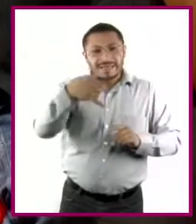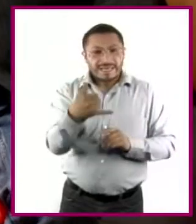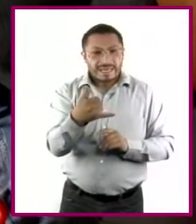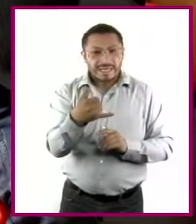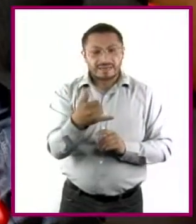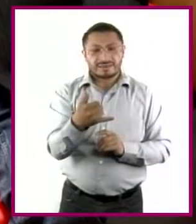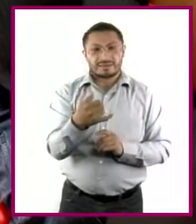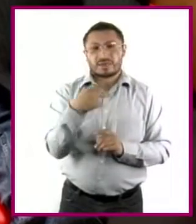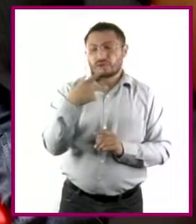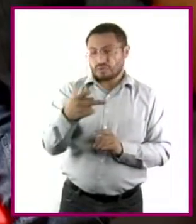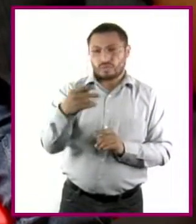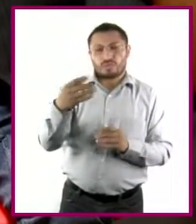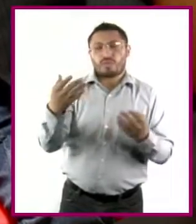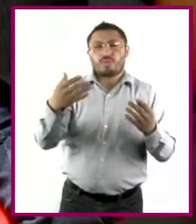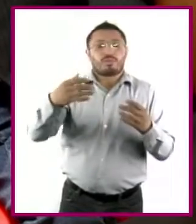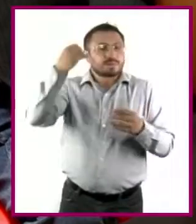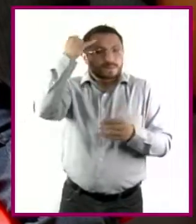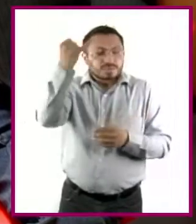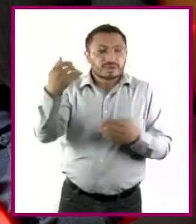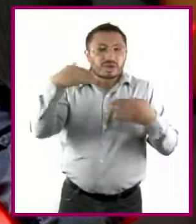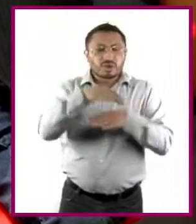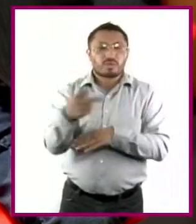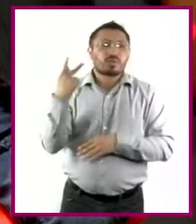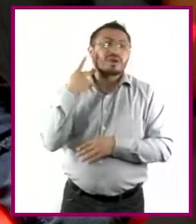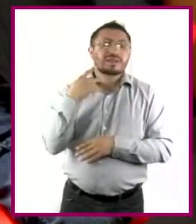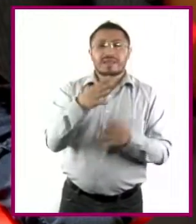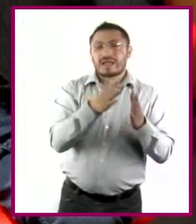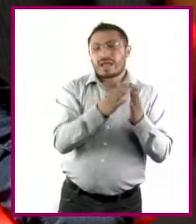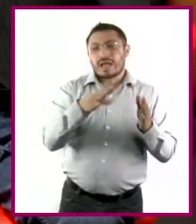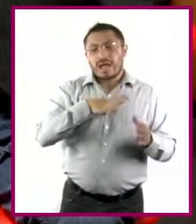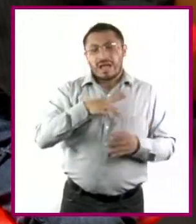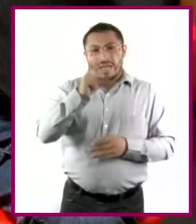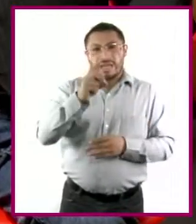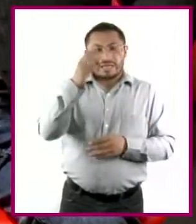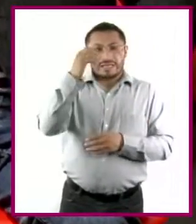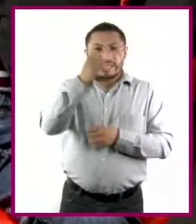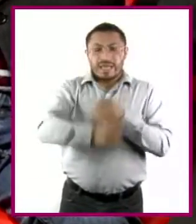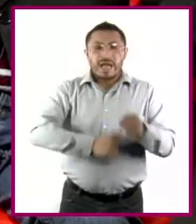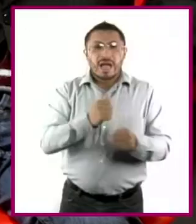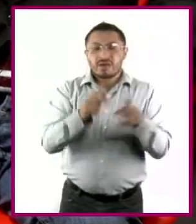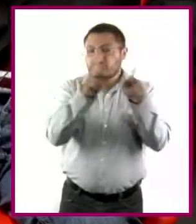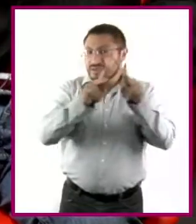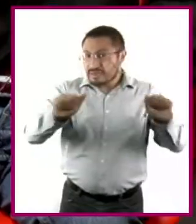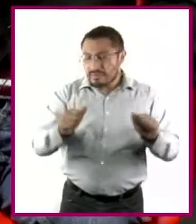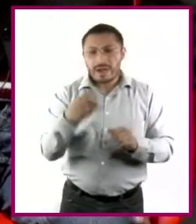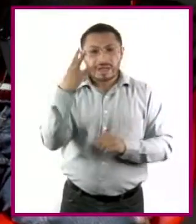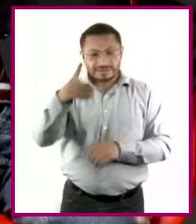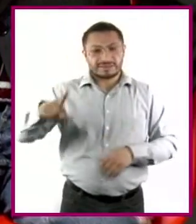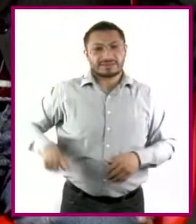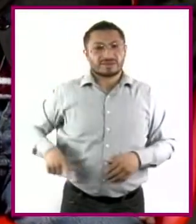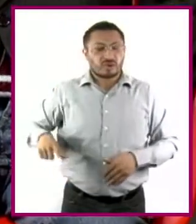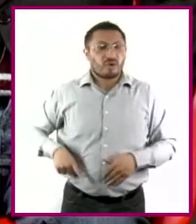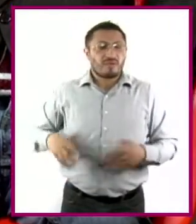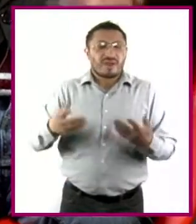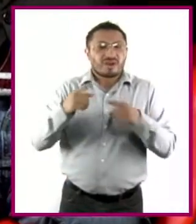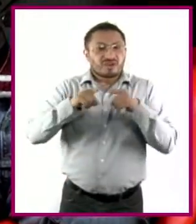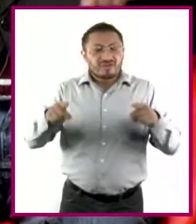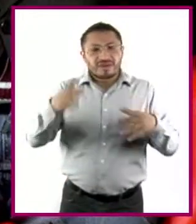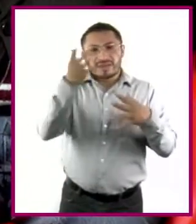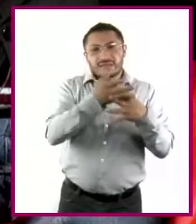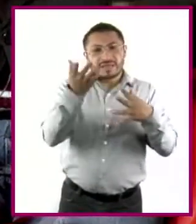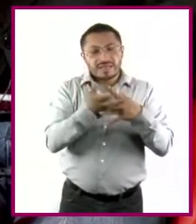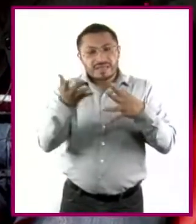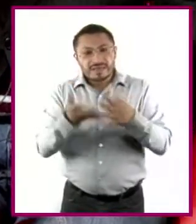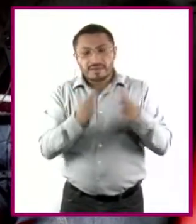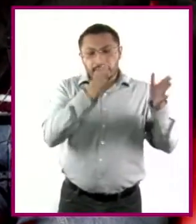prodigiosa ficción política, que nos dio 30 años de paz augusta, 3 regímenes monárquicos, divididos por